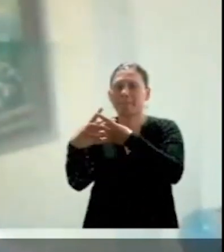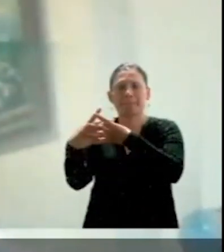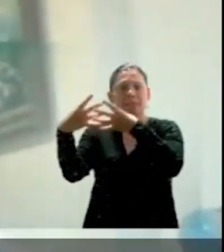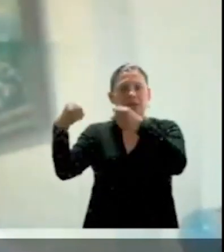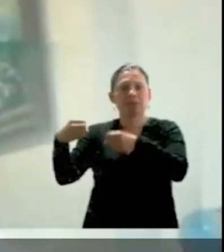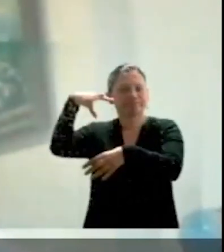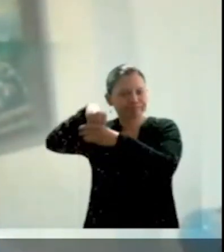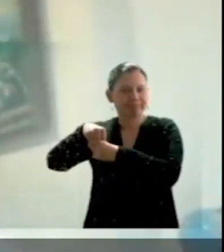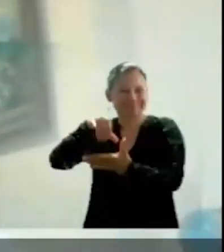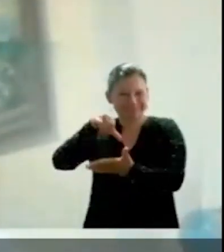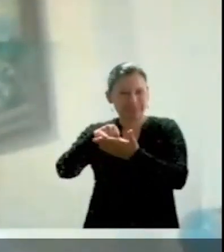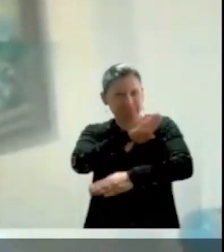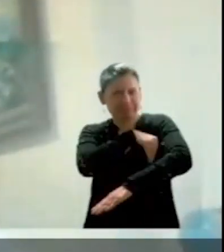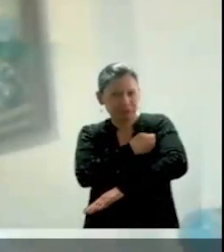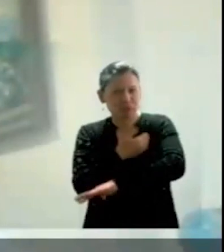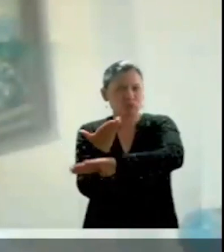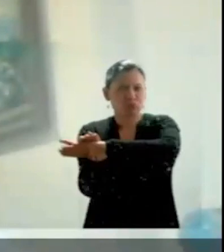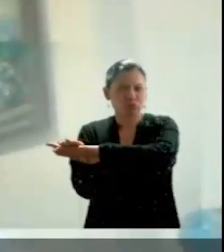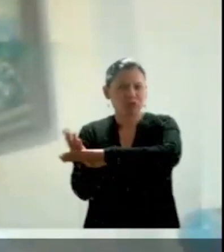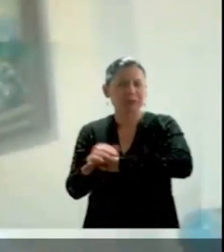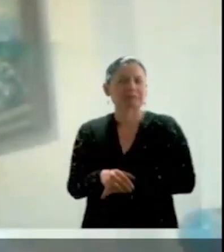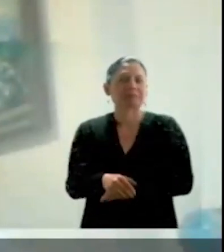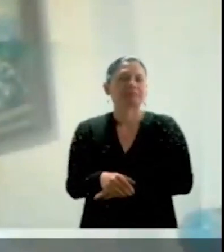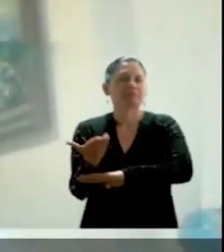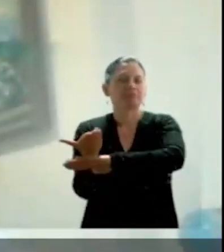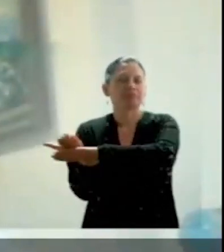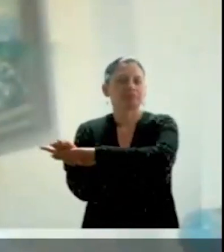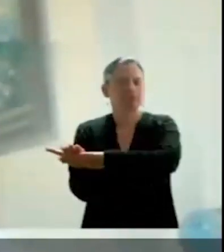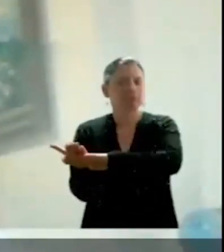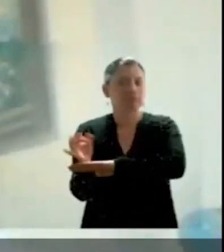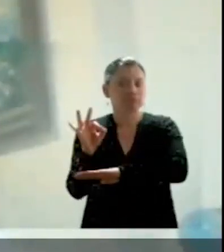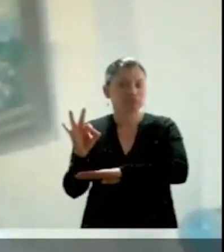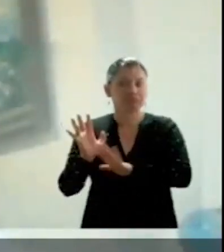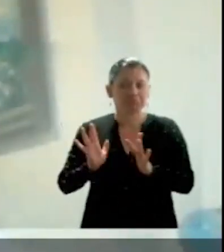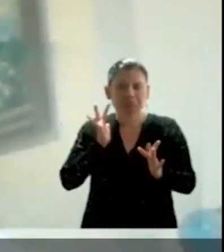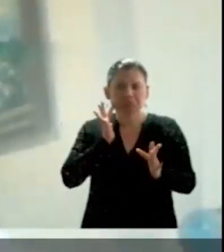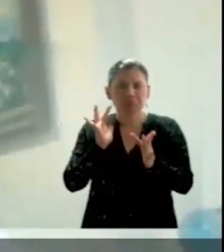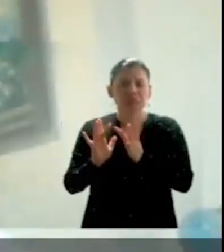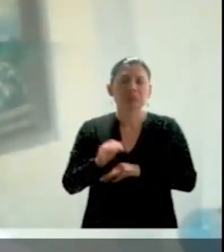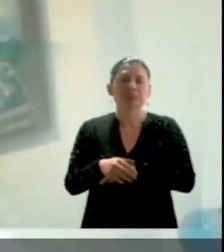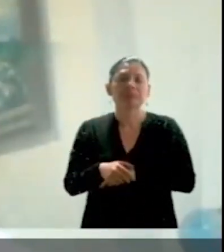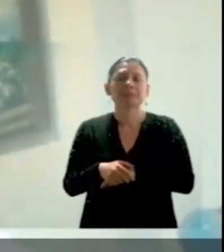Eso era lo que a mí me parecía que eran unas soluciones